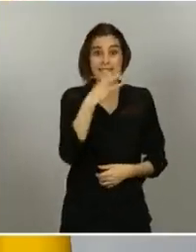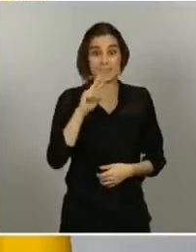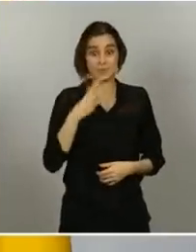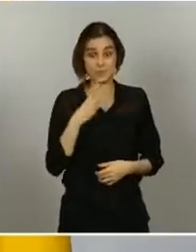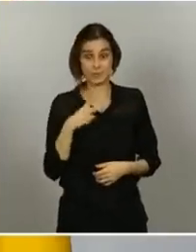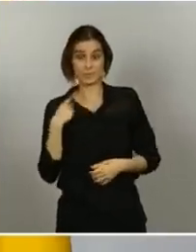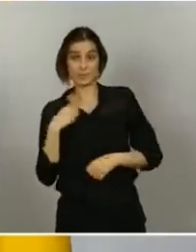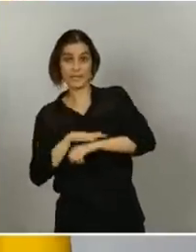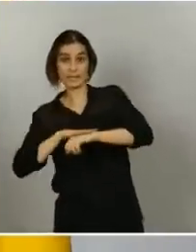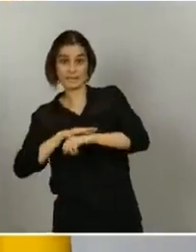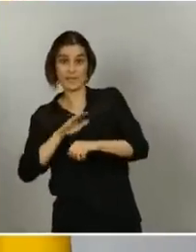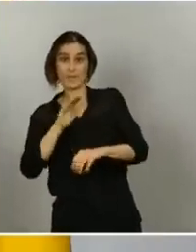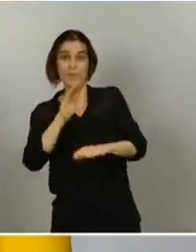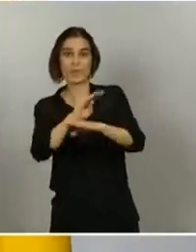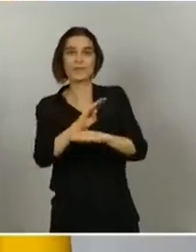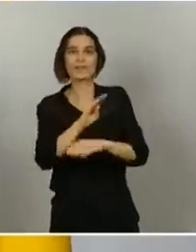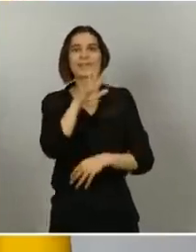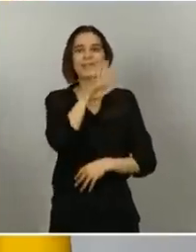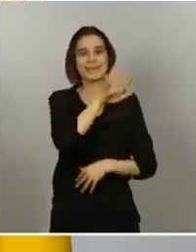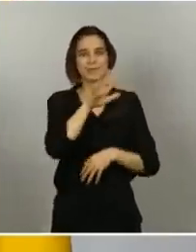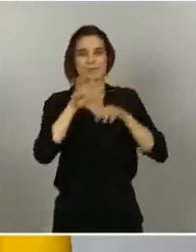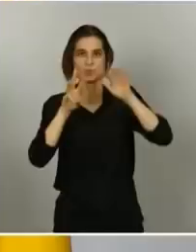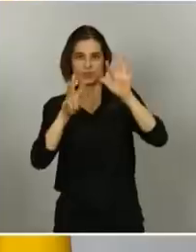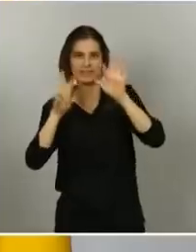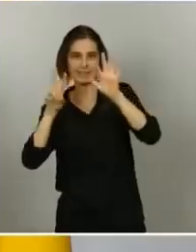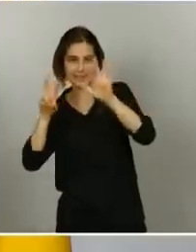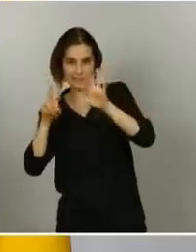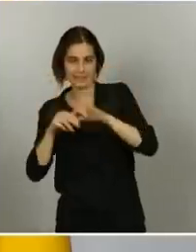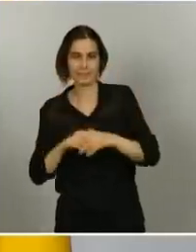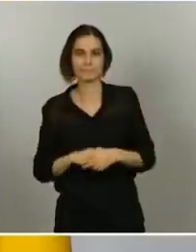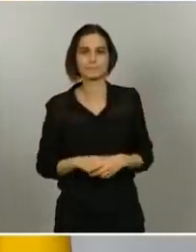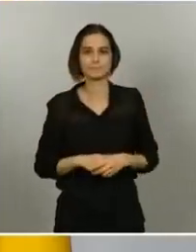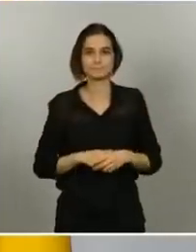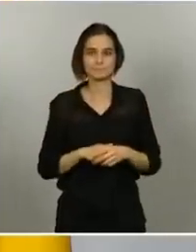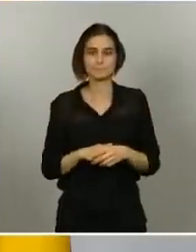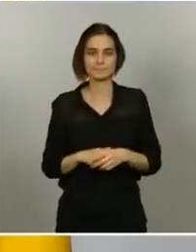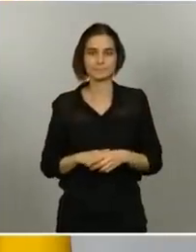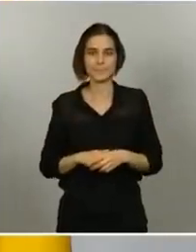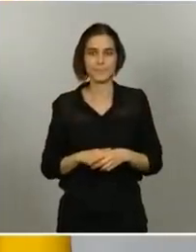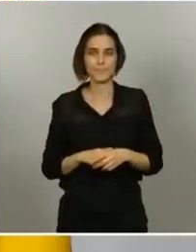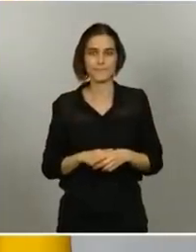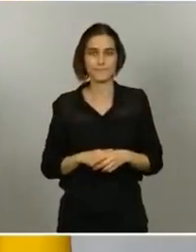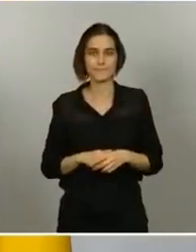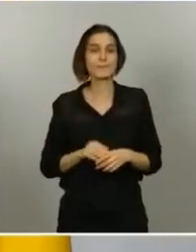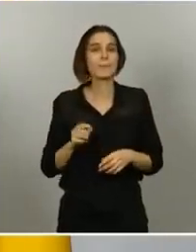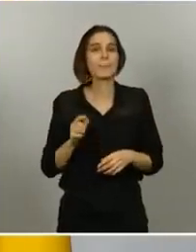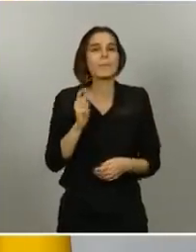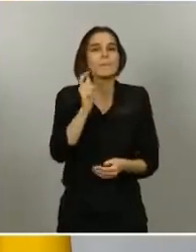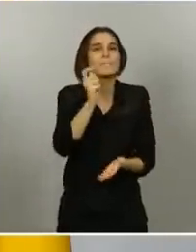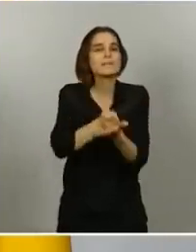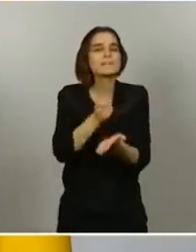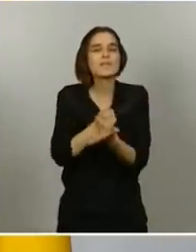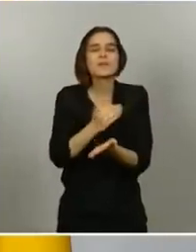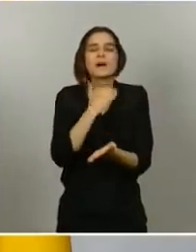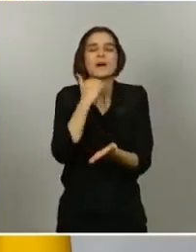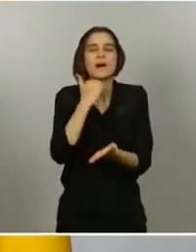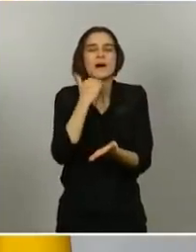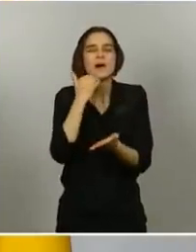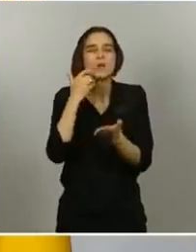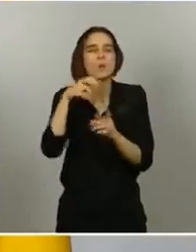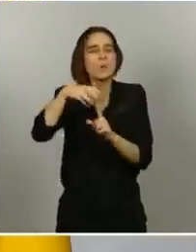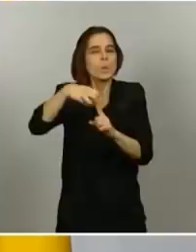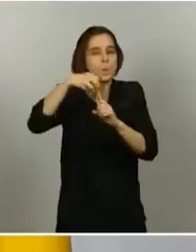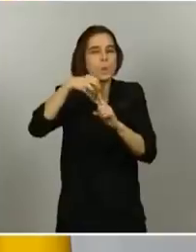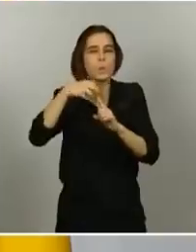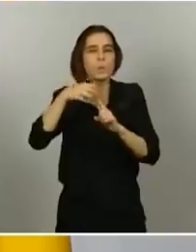587. Aquí está unha das claves fundamentales desta prestación que a distingue de outros tipos de rentas de inserción social